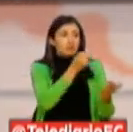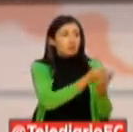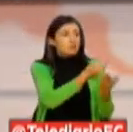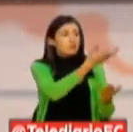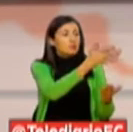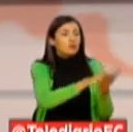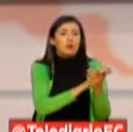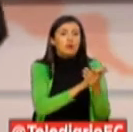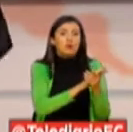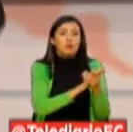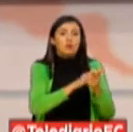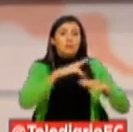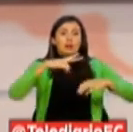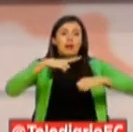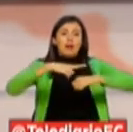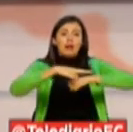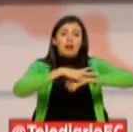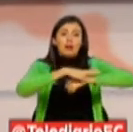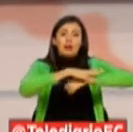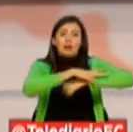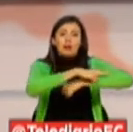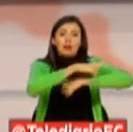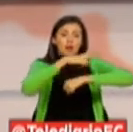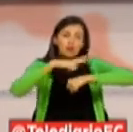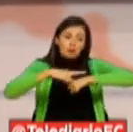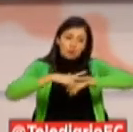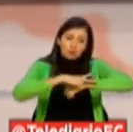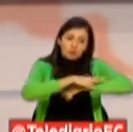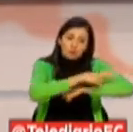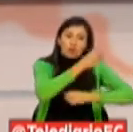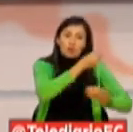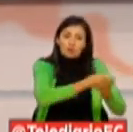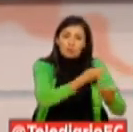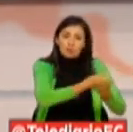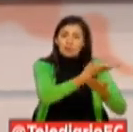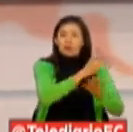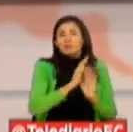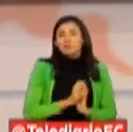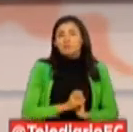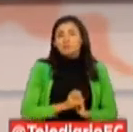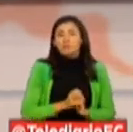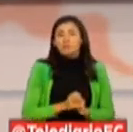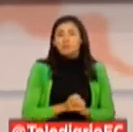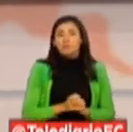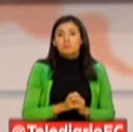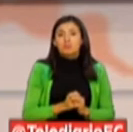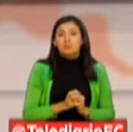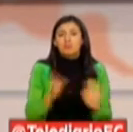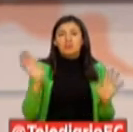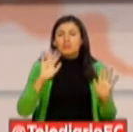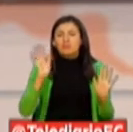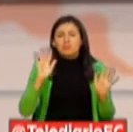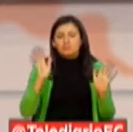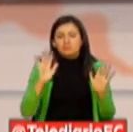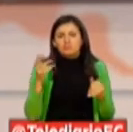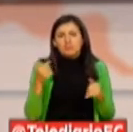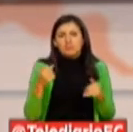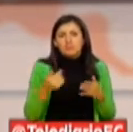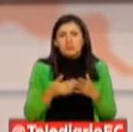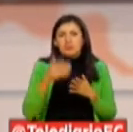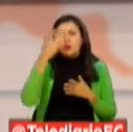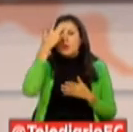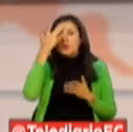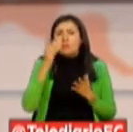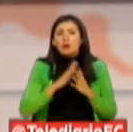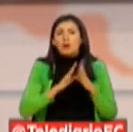borrego, que también es algo introducido por el señor. Entonces, no debemos, yo digo, ¿por qué debemos,